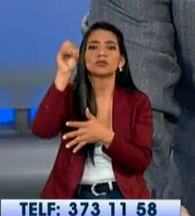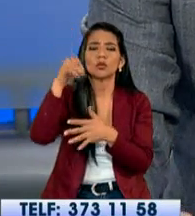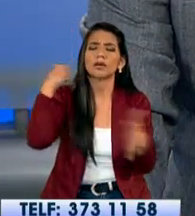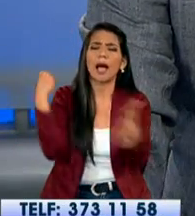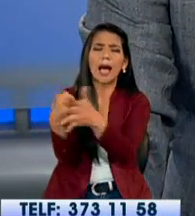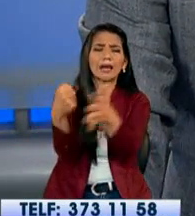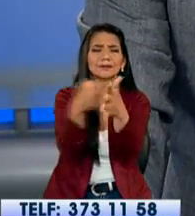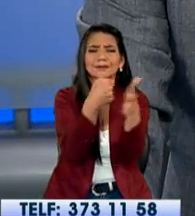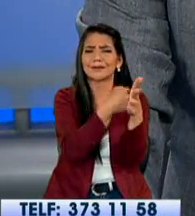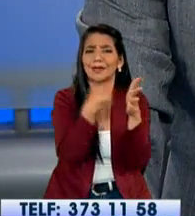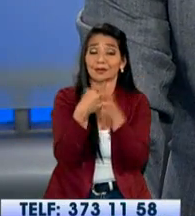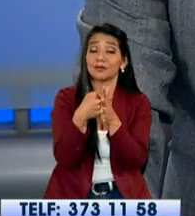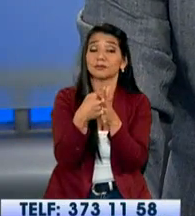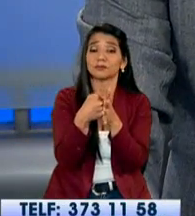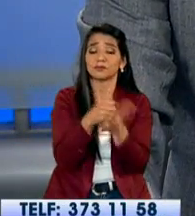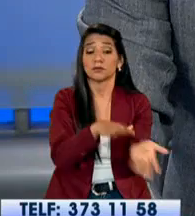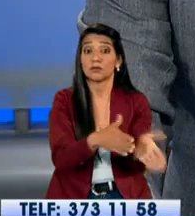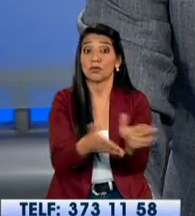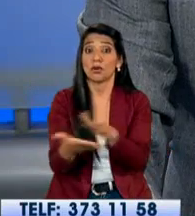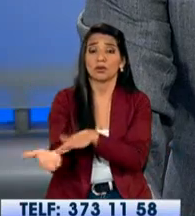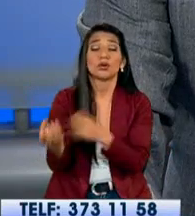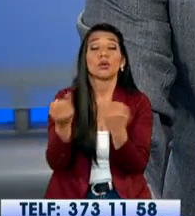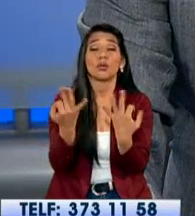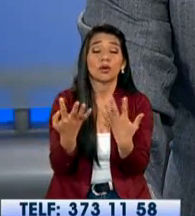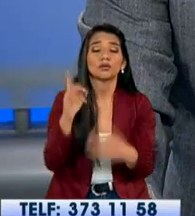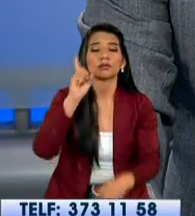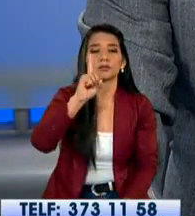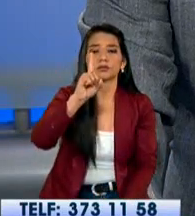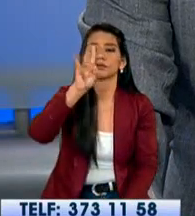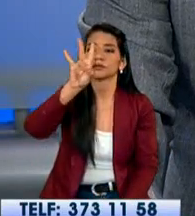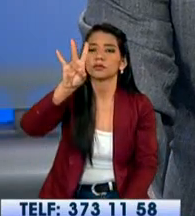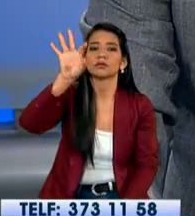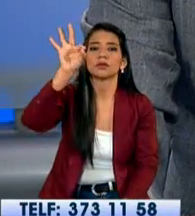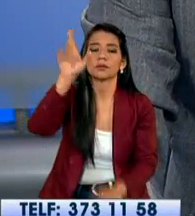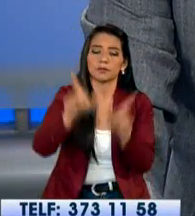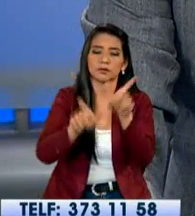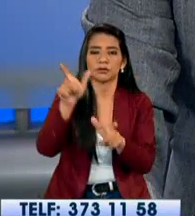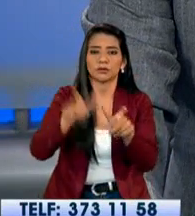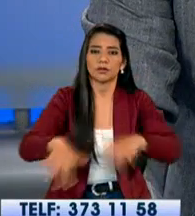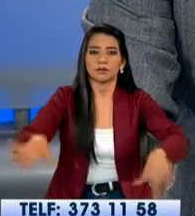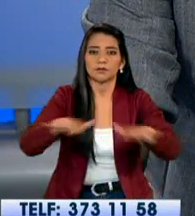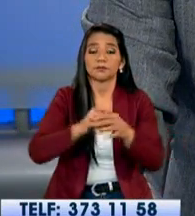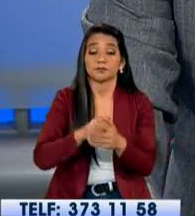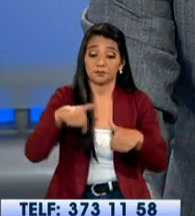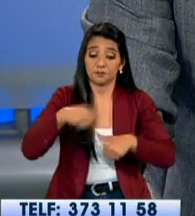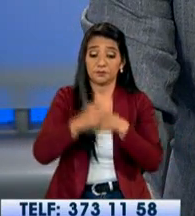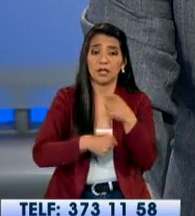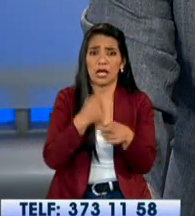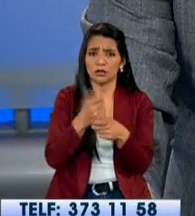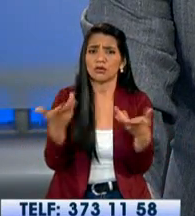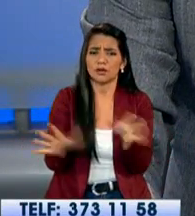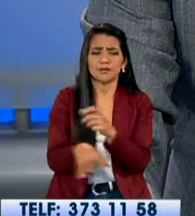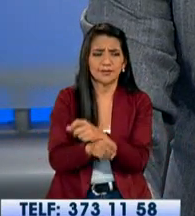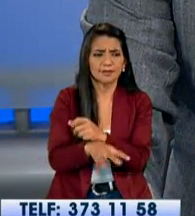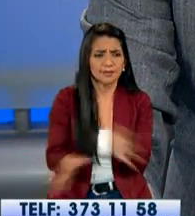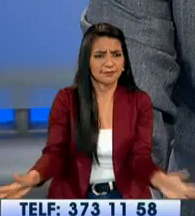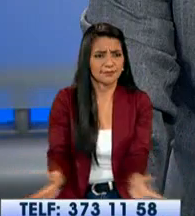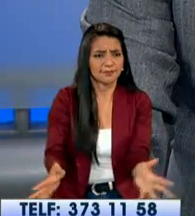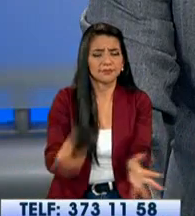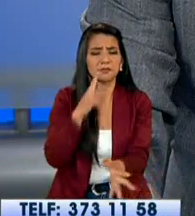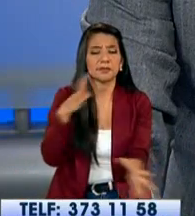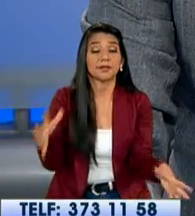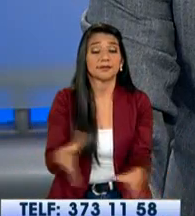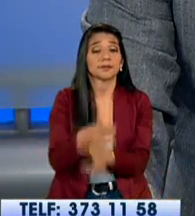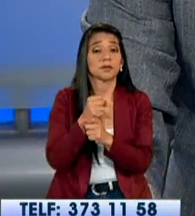de tránsito y fallecidos por esta razón 179 personas. Este año será énfasis en promover campañas de seguridad